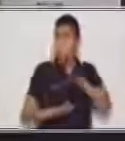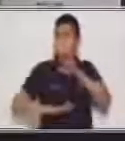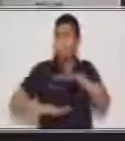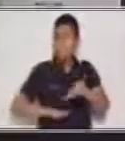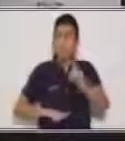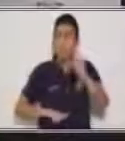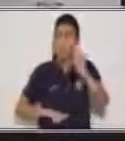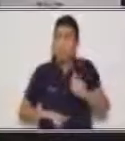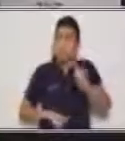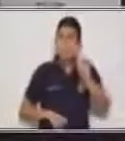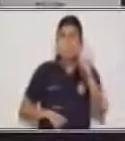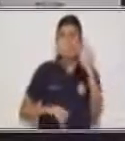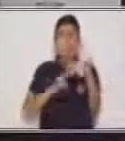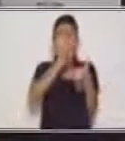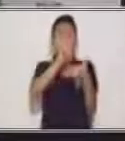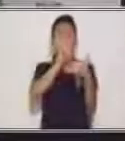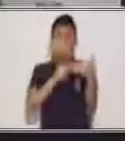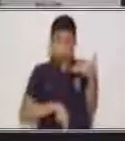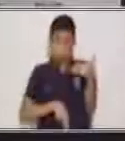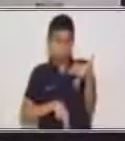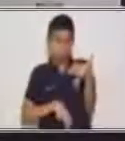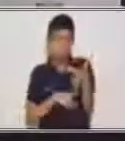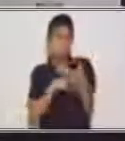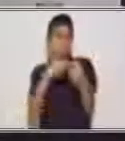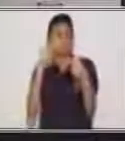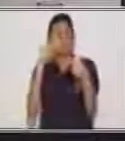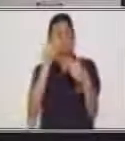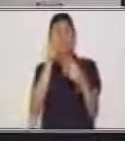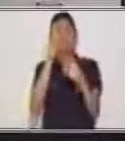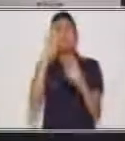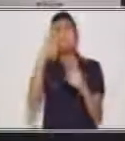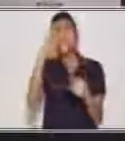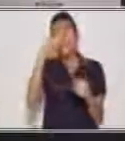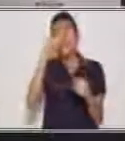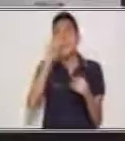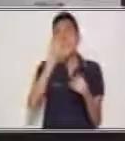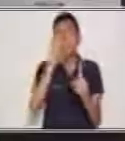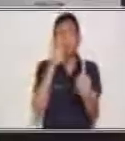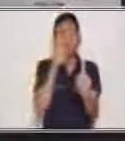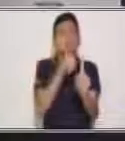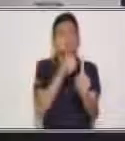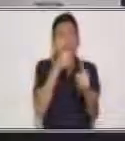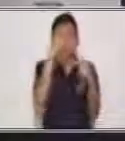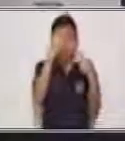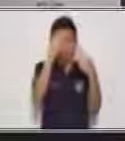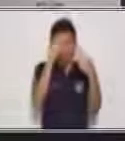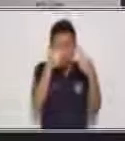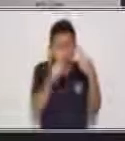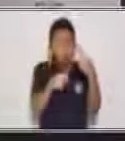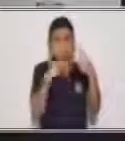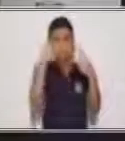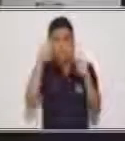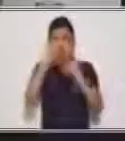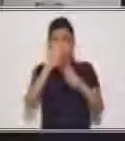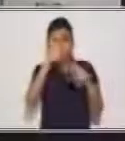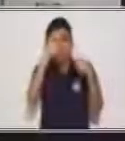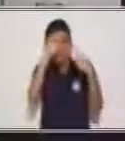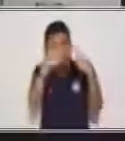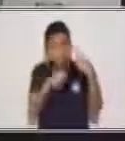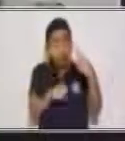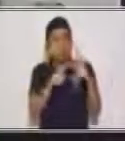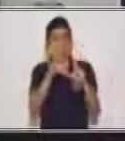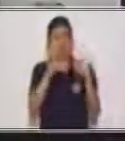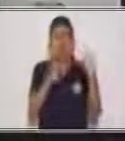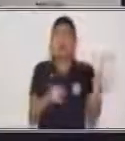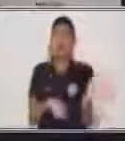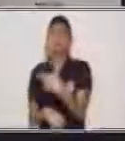primera lectura con suficiente detalle. Eso quiere decir que lo voy a hacer despacio para formular toda mi hipótesis. No